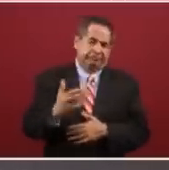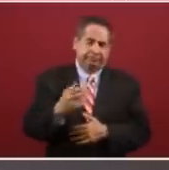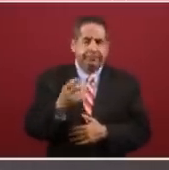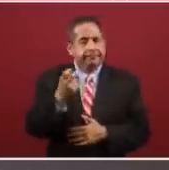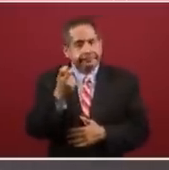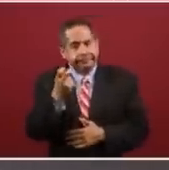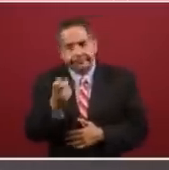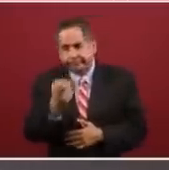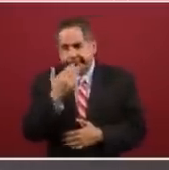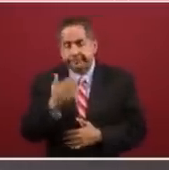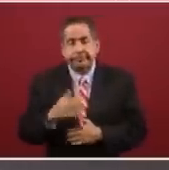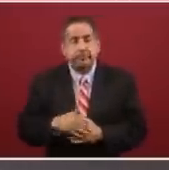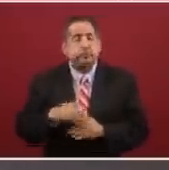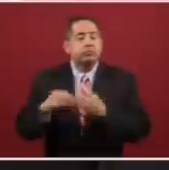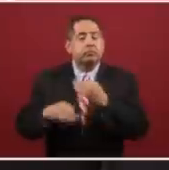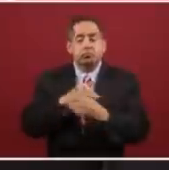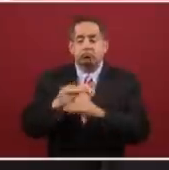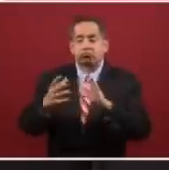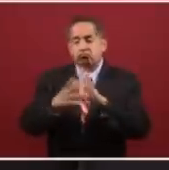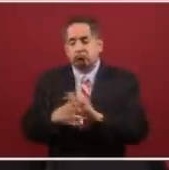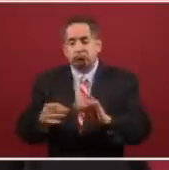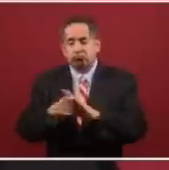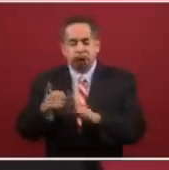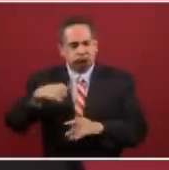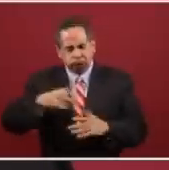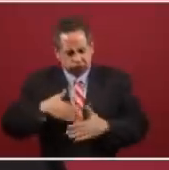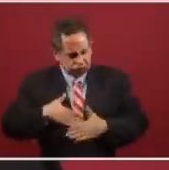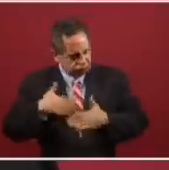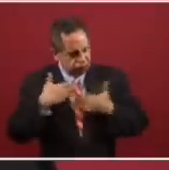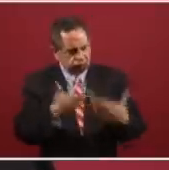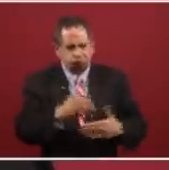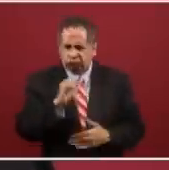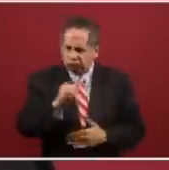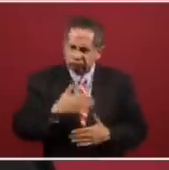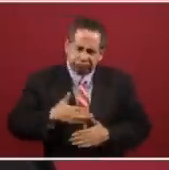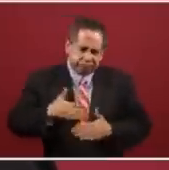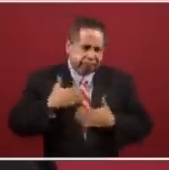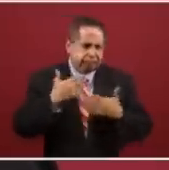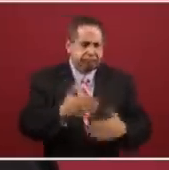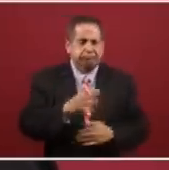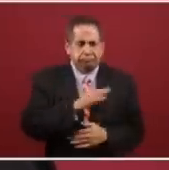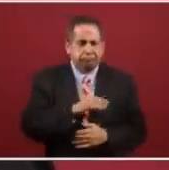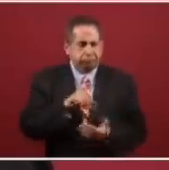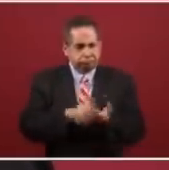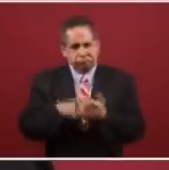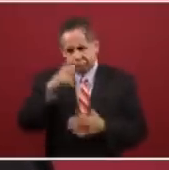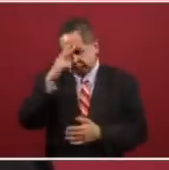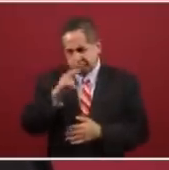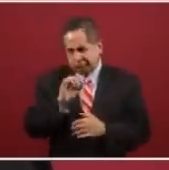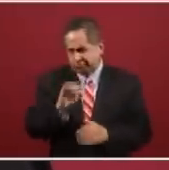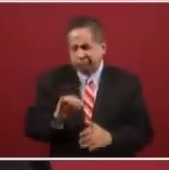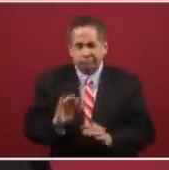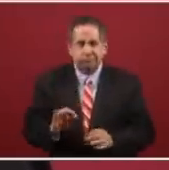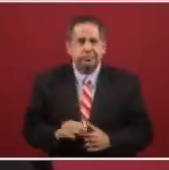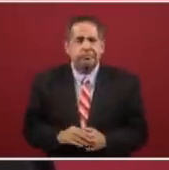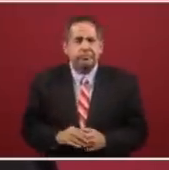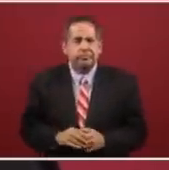deuda de Pemex. Todos hablaron de la confianza que tienen en México.